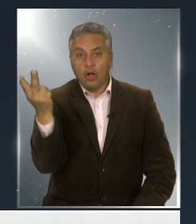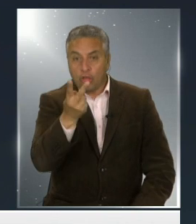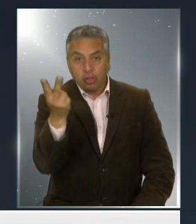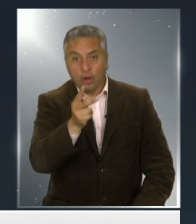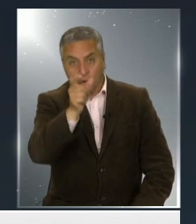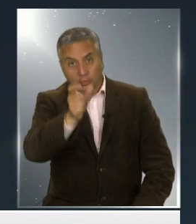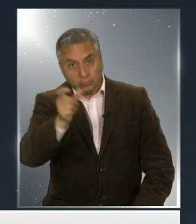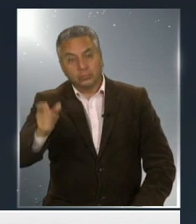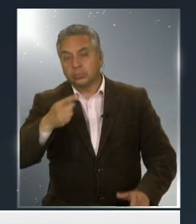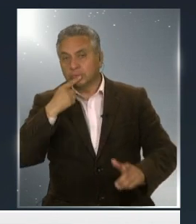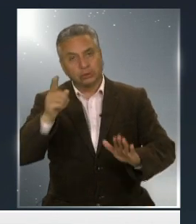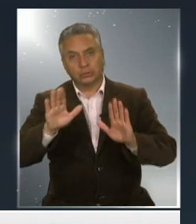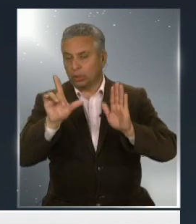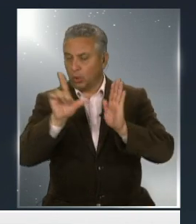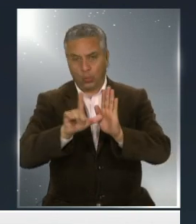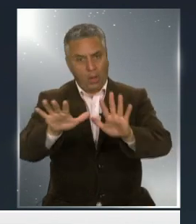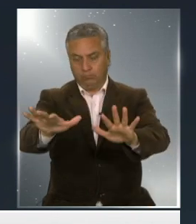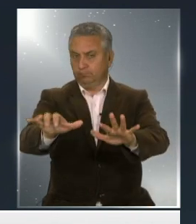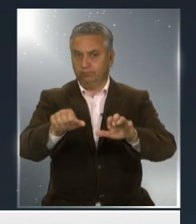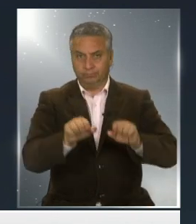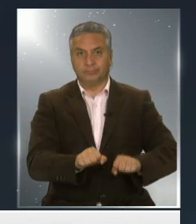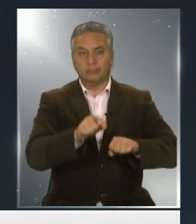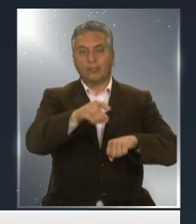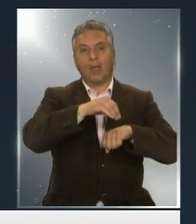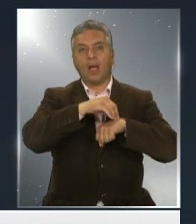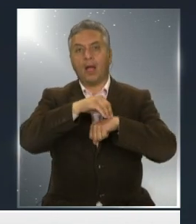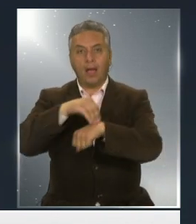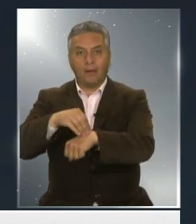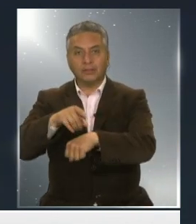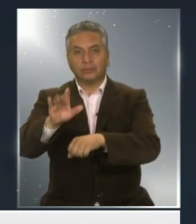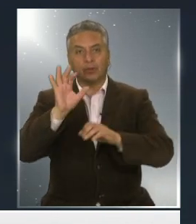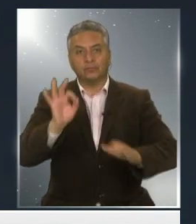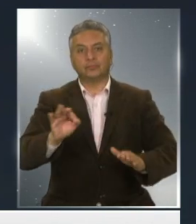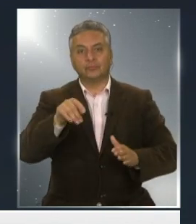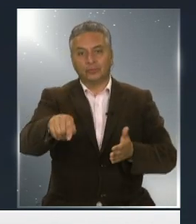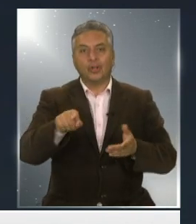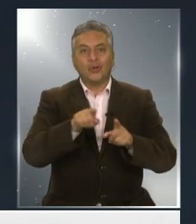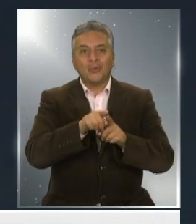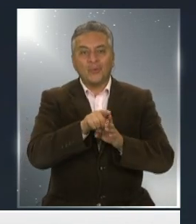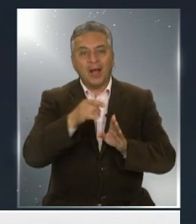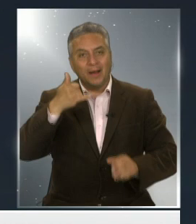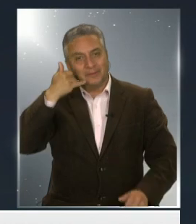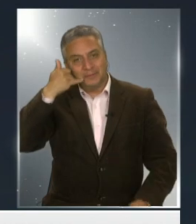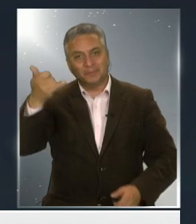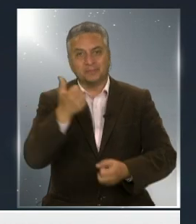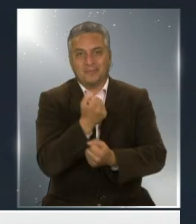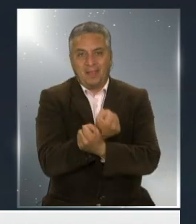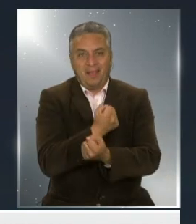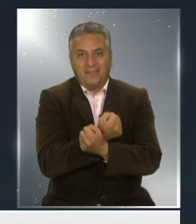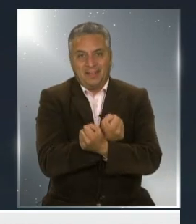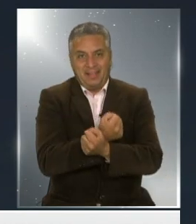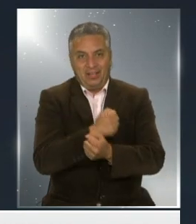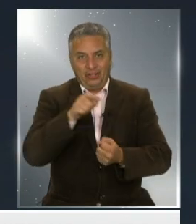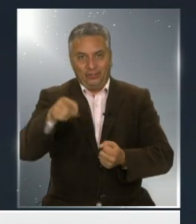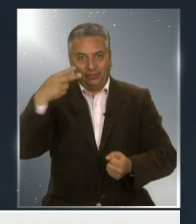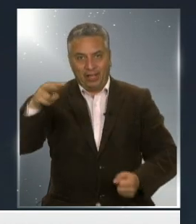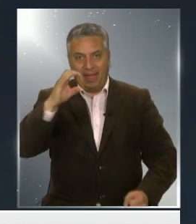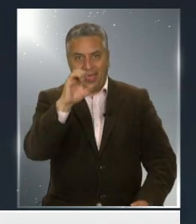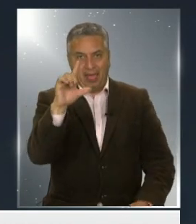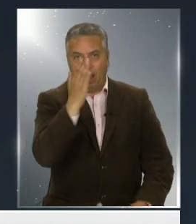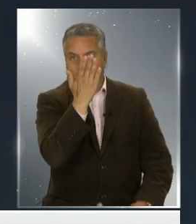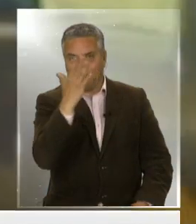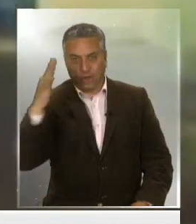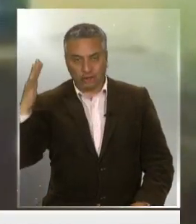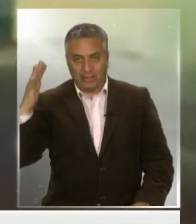individuos a permanecer en el lugar, dando aviso de esa situación al Plan Cuadrante y Tenencia del Bosque de Carabineros de Chile, quienes a los pocos